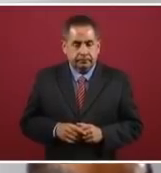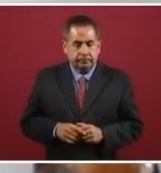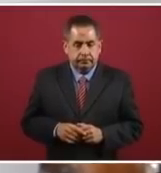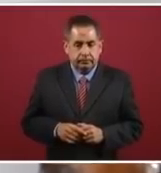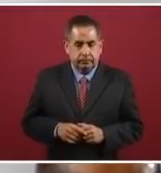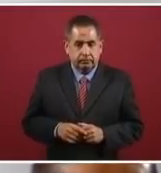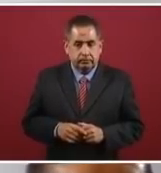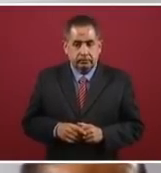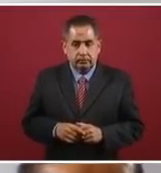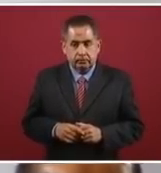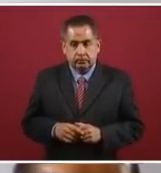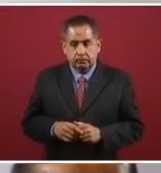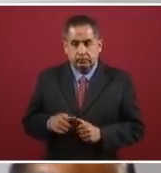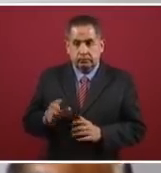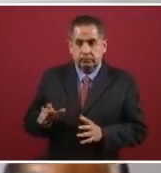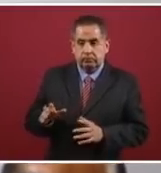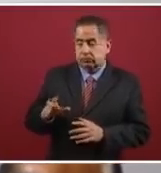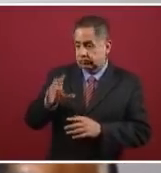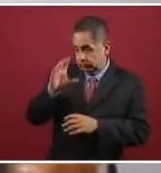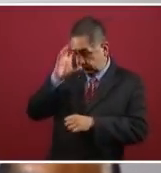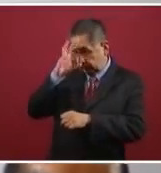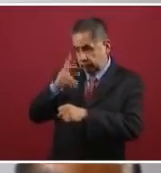le dijo: compadre, yo no tengo nada que ver